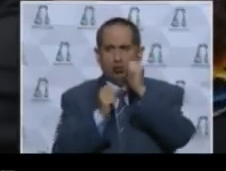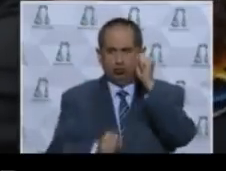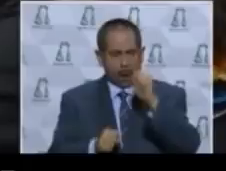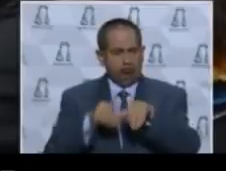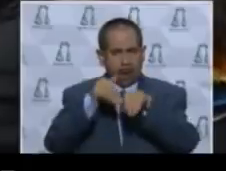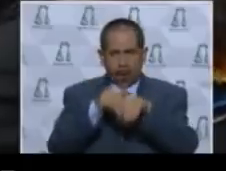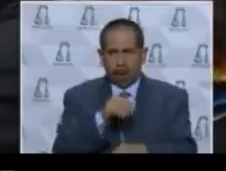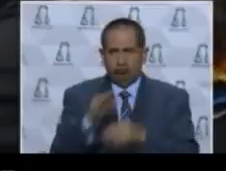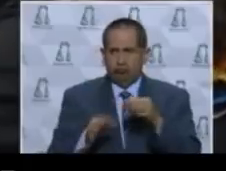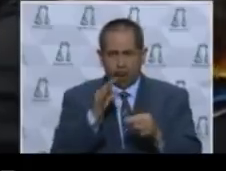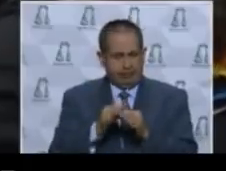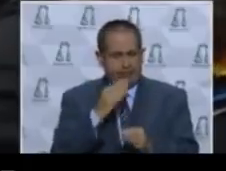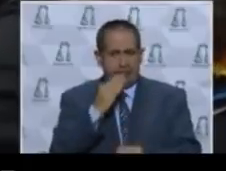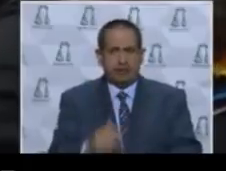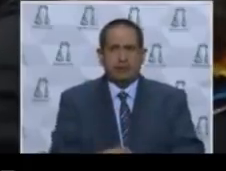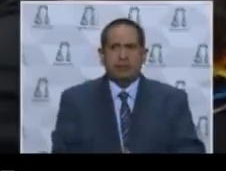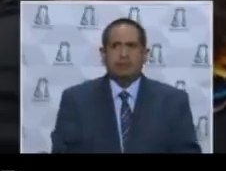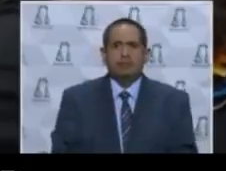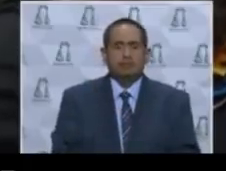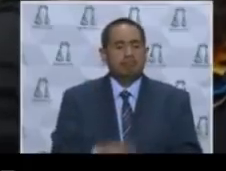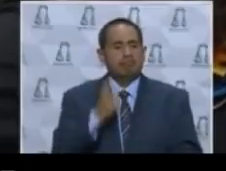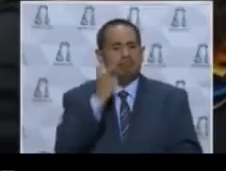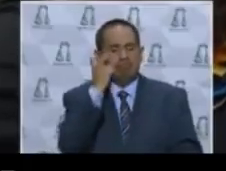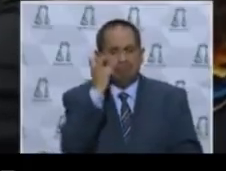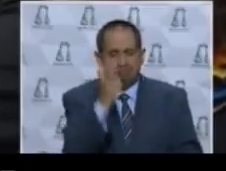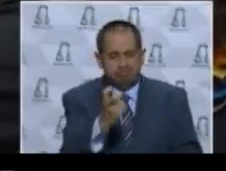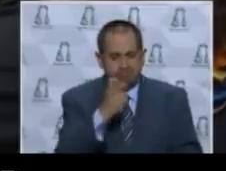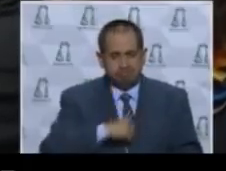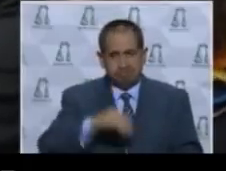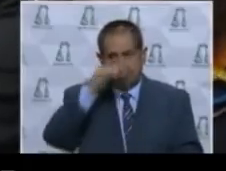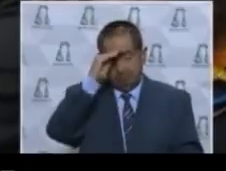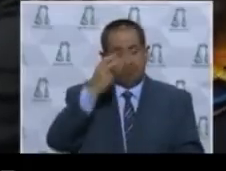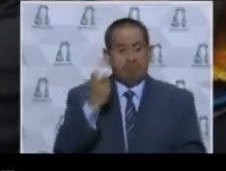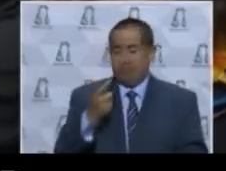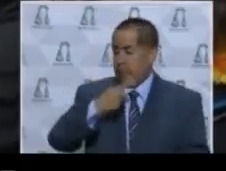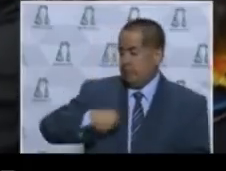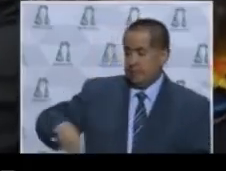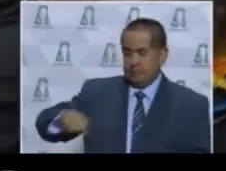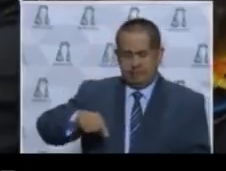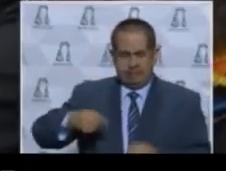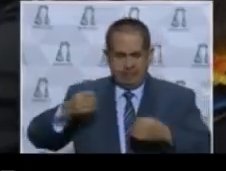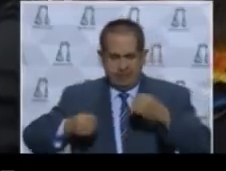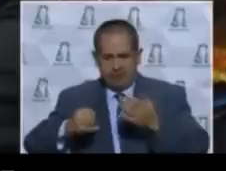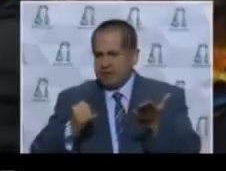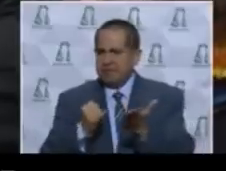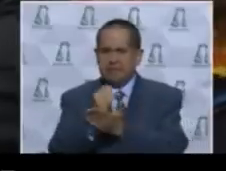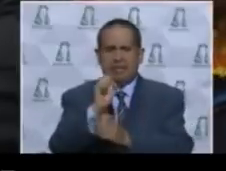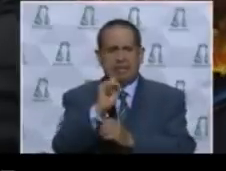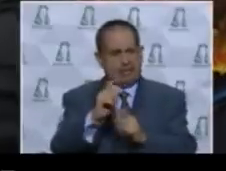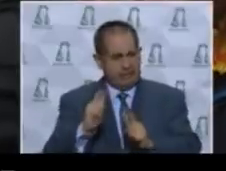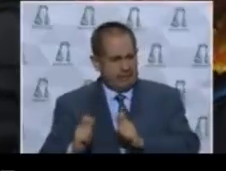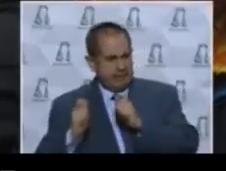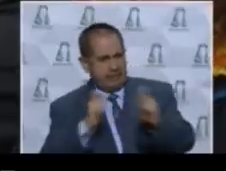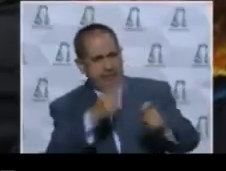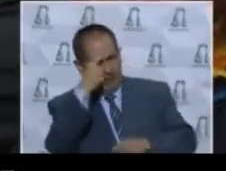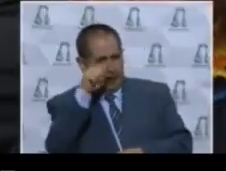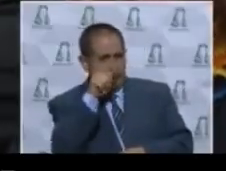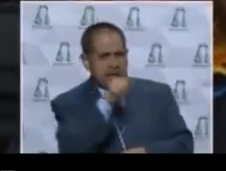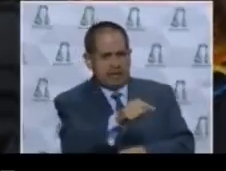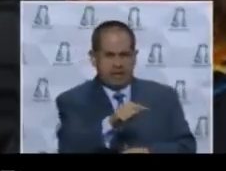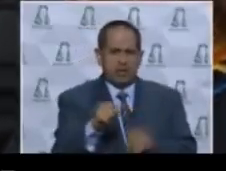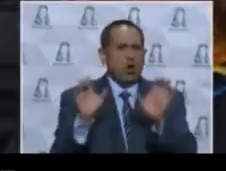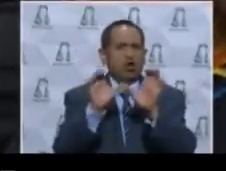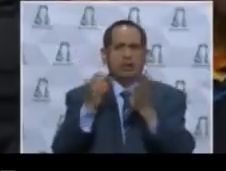de elegibilidad en consecuencia este pleno determinó emitir a su favor la